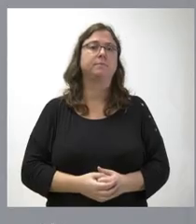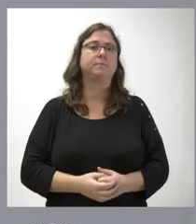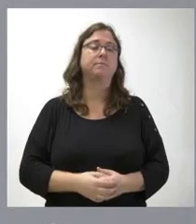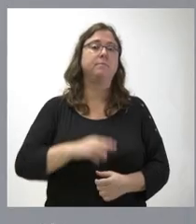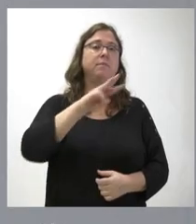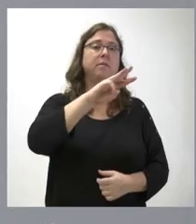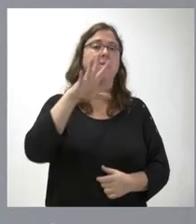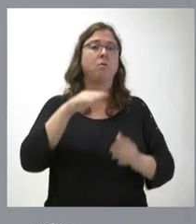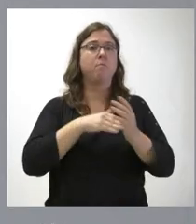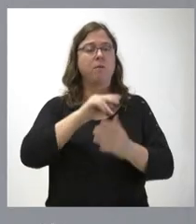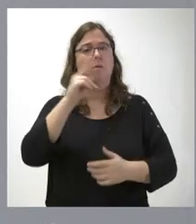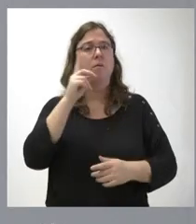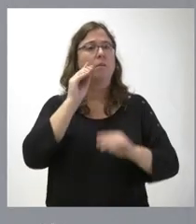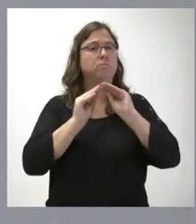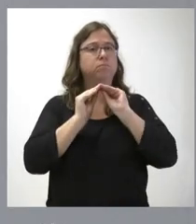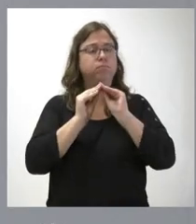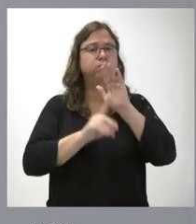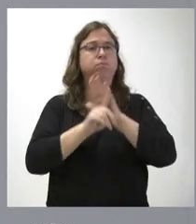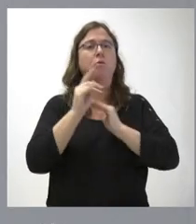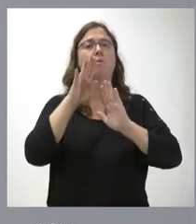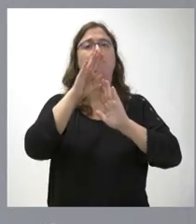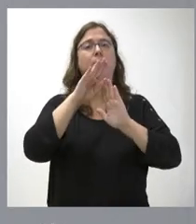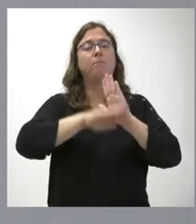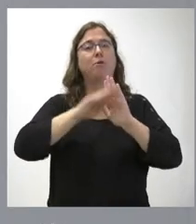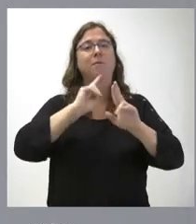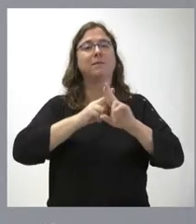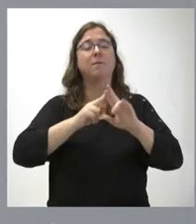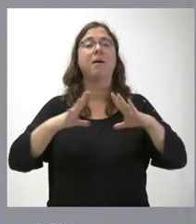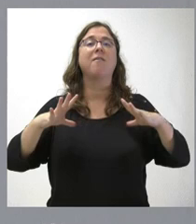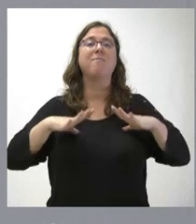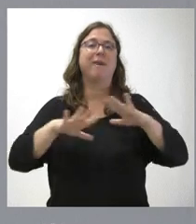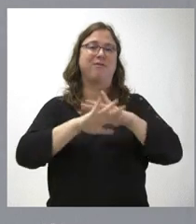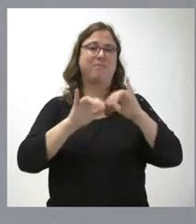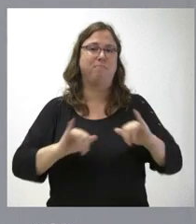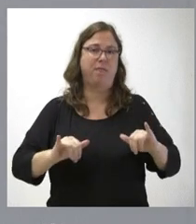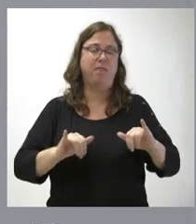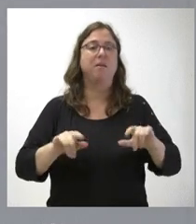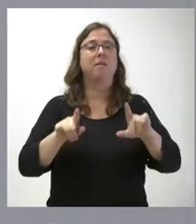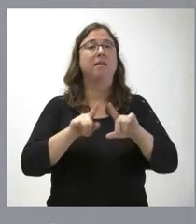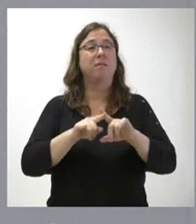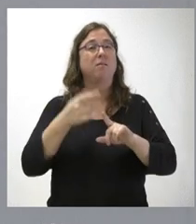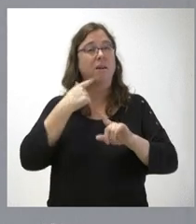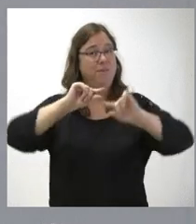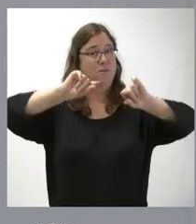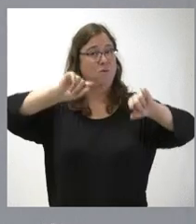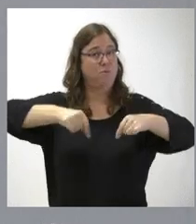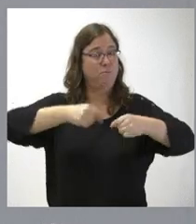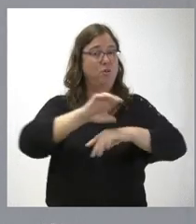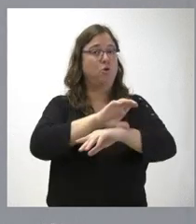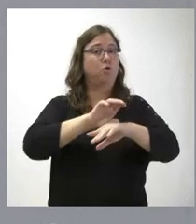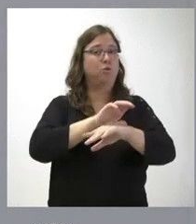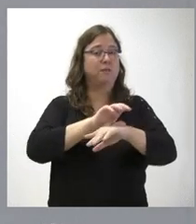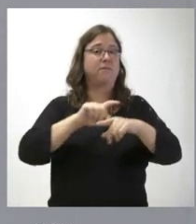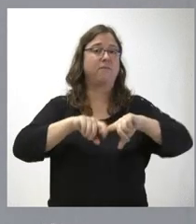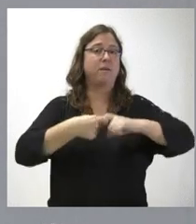35,000 para el desarrollo del programa vacaciones en paz de esta forma se responde al convenio suscrito entre la consejería de